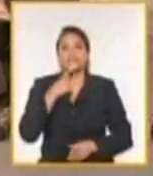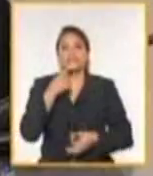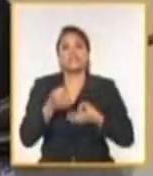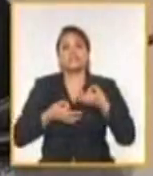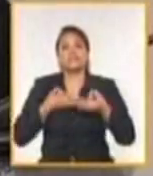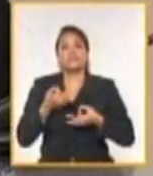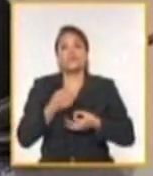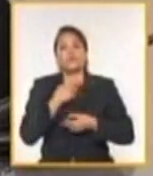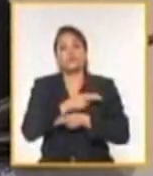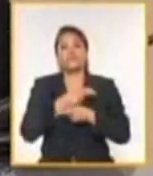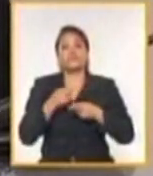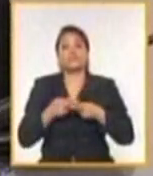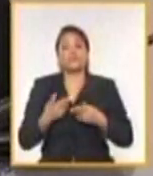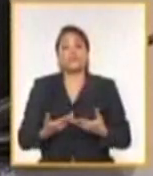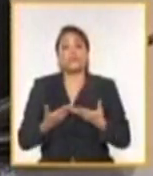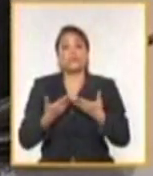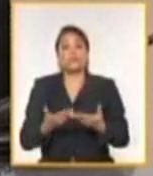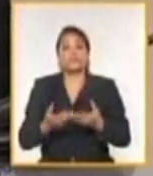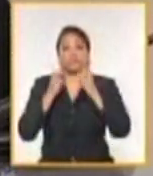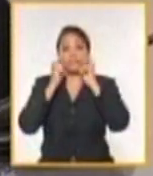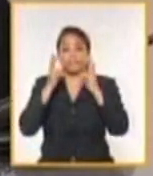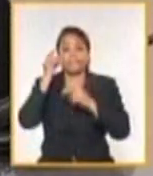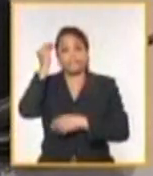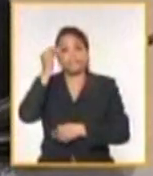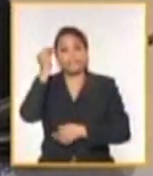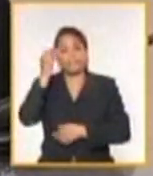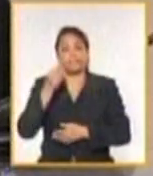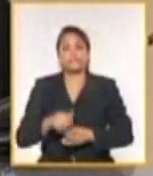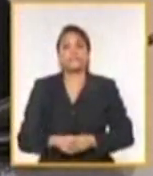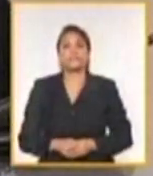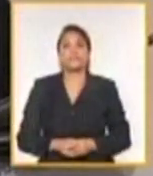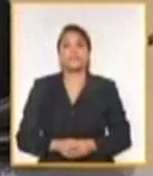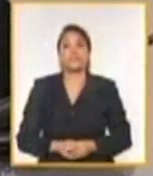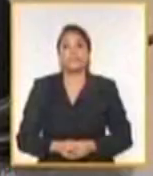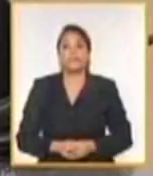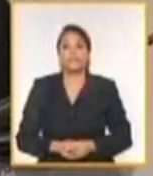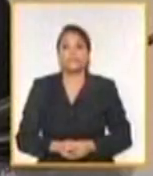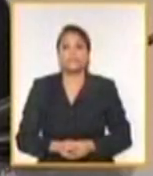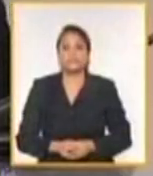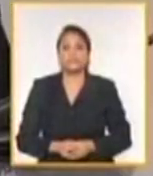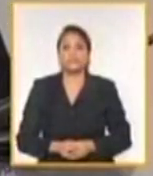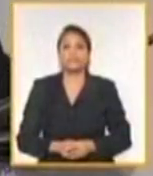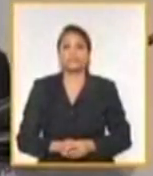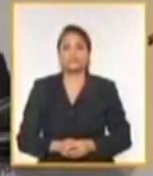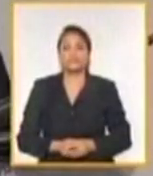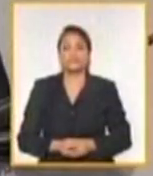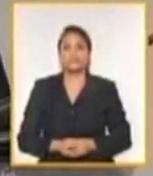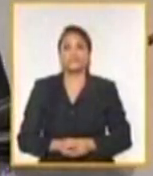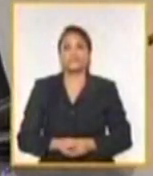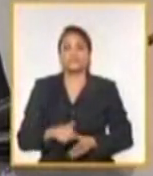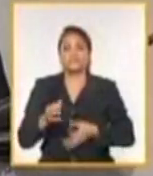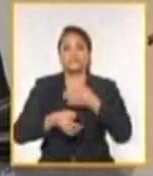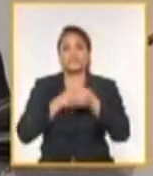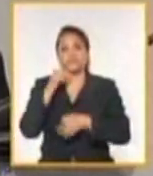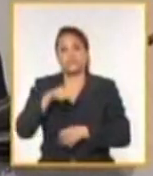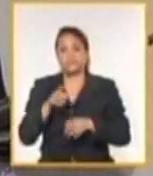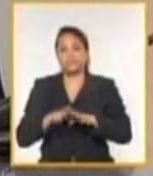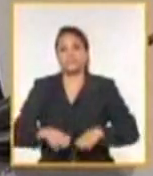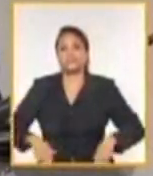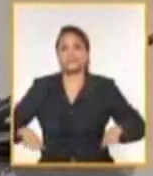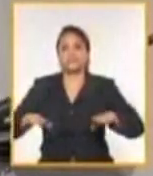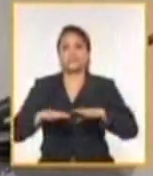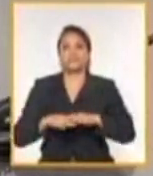y a la que también, por supuesto, en la que también nos dejó su enorme legado. De Hart seguimos hablando hoy en esta mesa